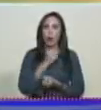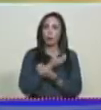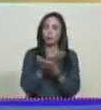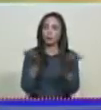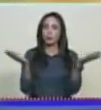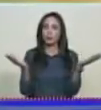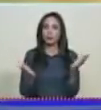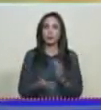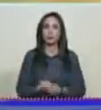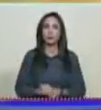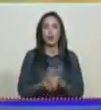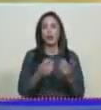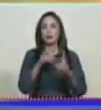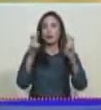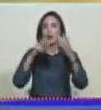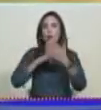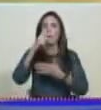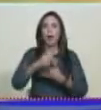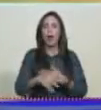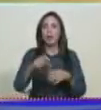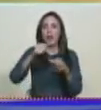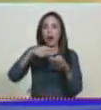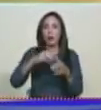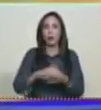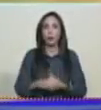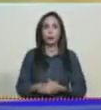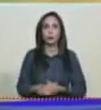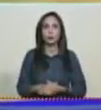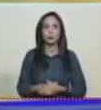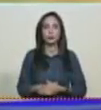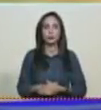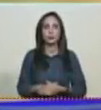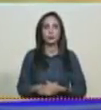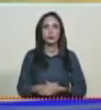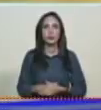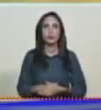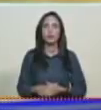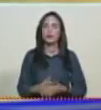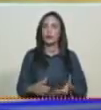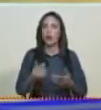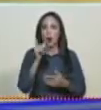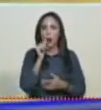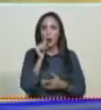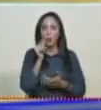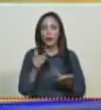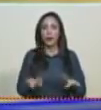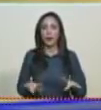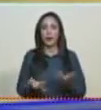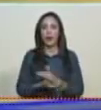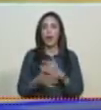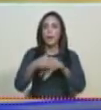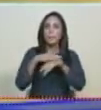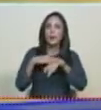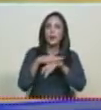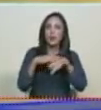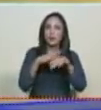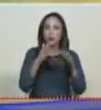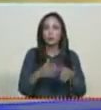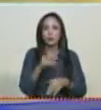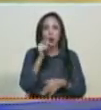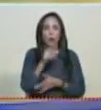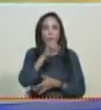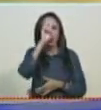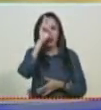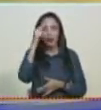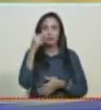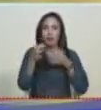sustentar el nuevo plan de ahorro. Yo quisiera que el ministro Tarek pudiera dar algunos detalles